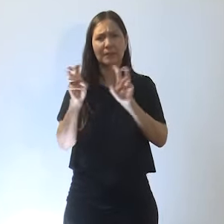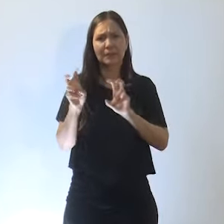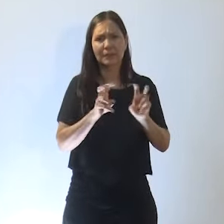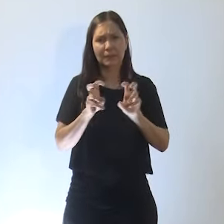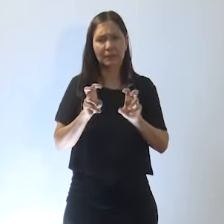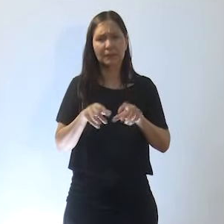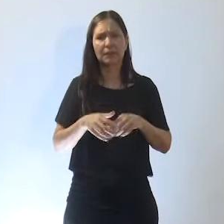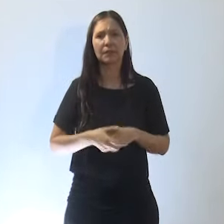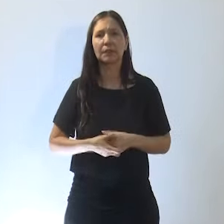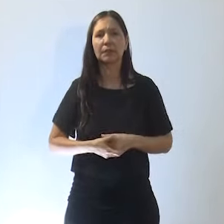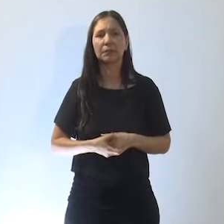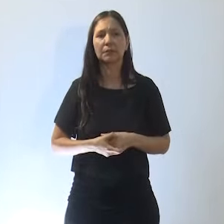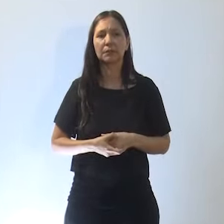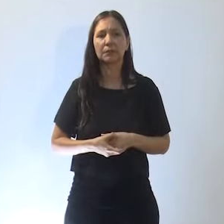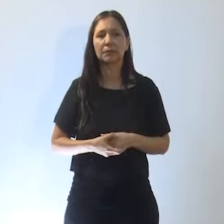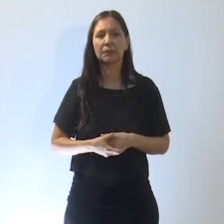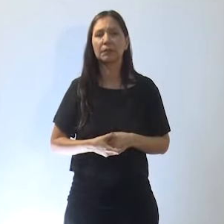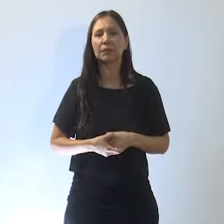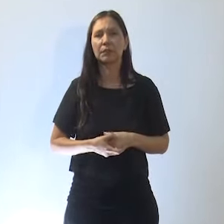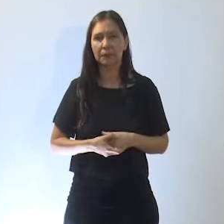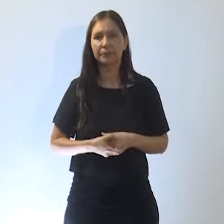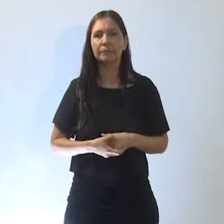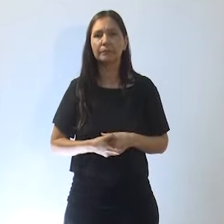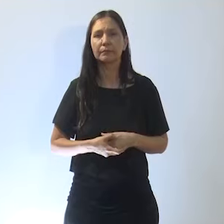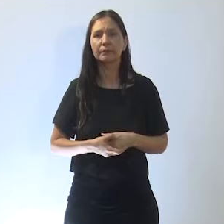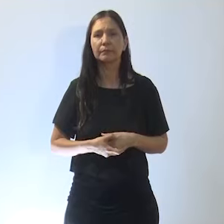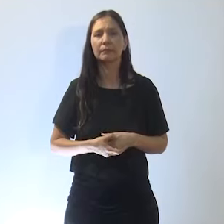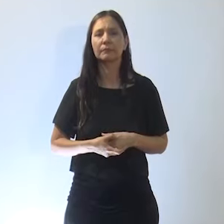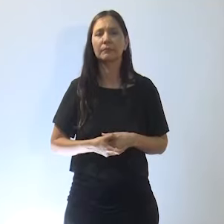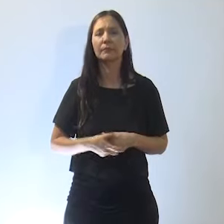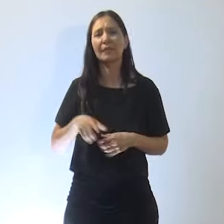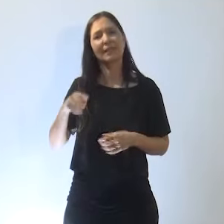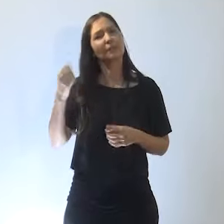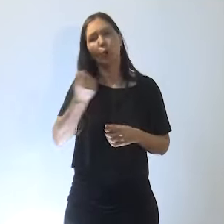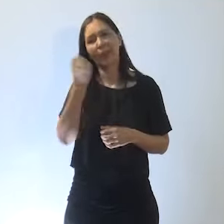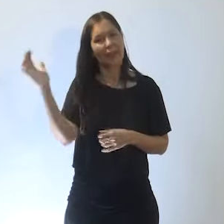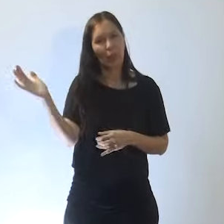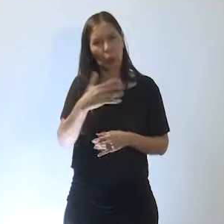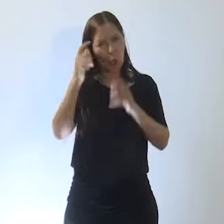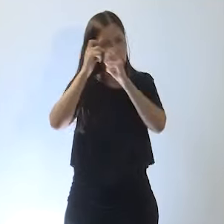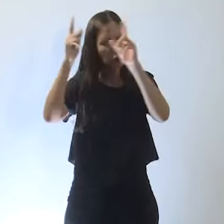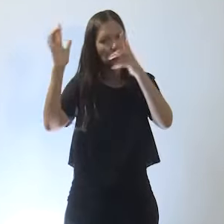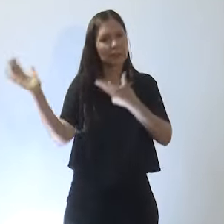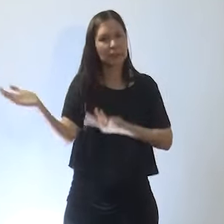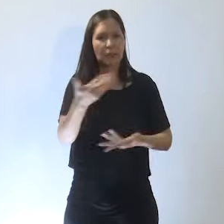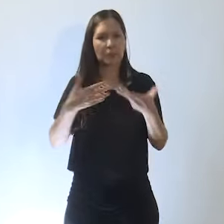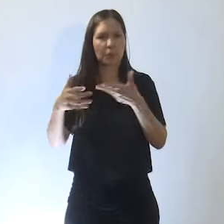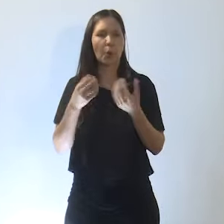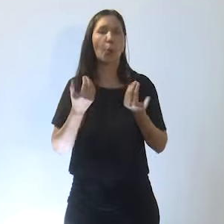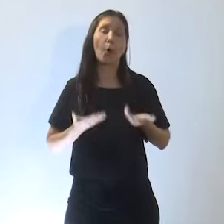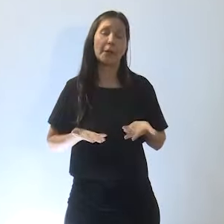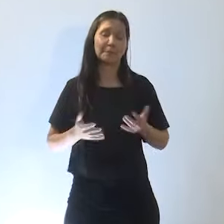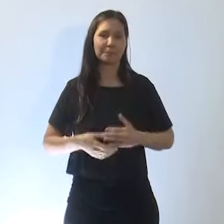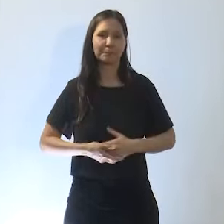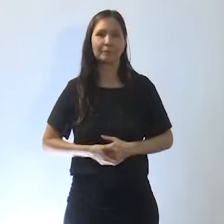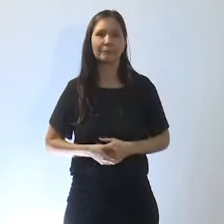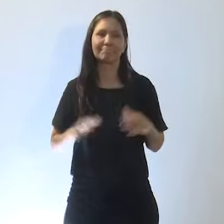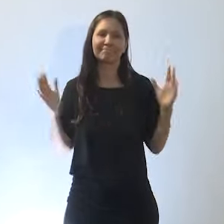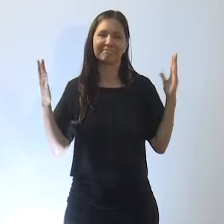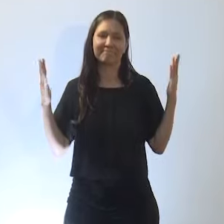Bueno pero es algo algo que tenemos que pensar creativamente entre todos Bueno bueno no